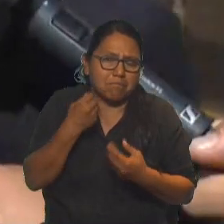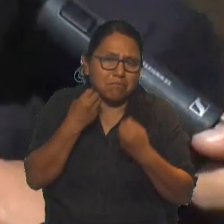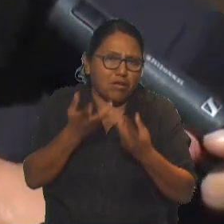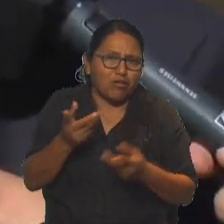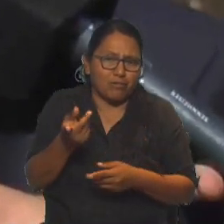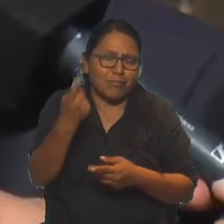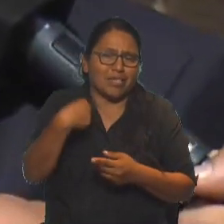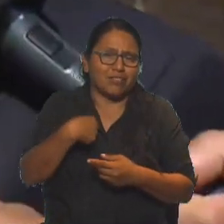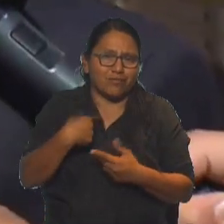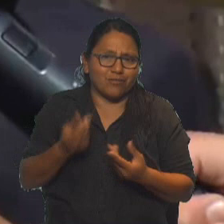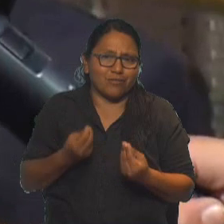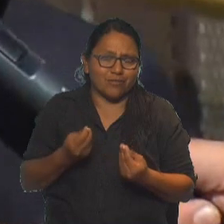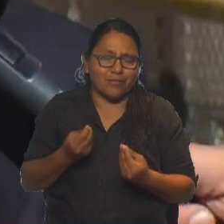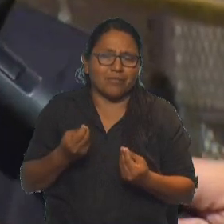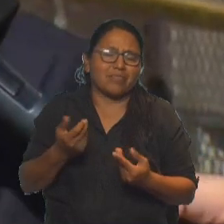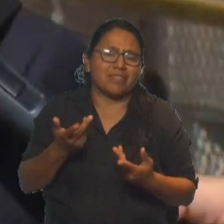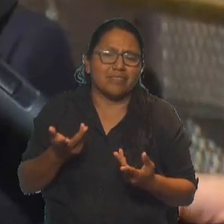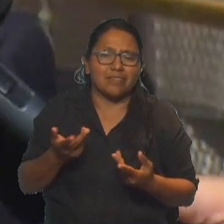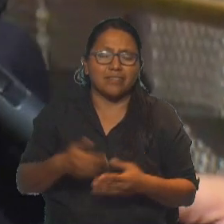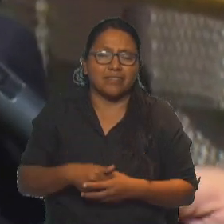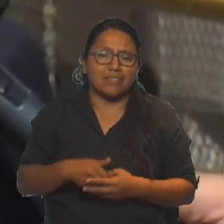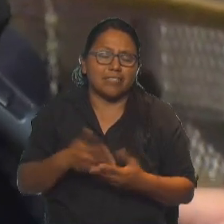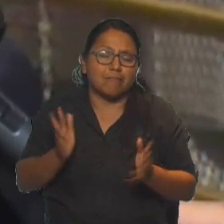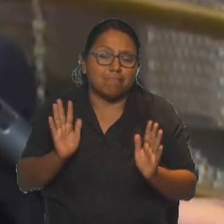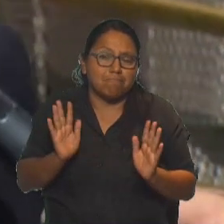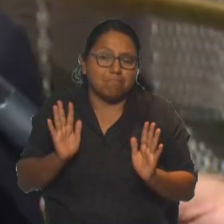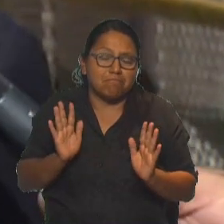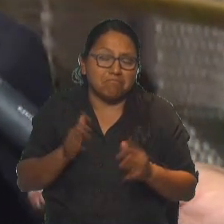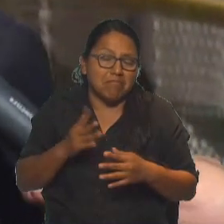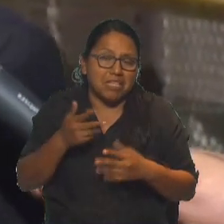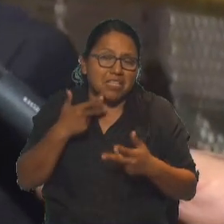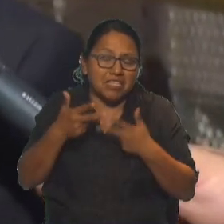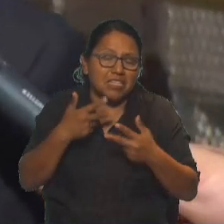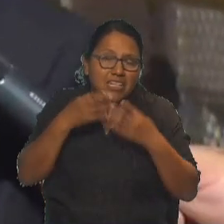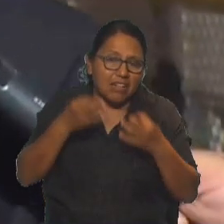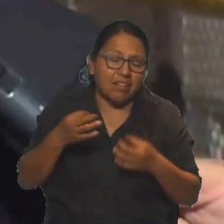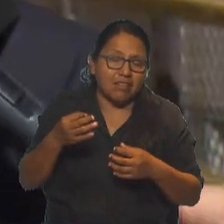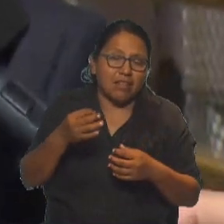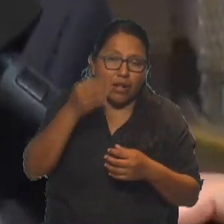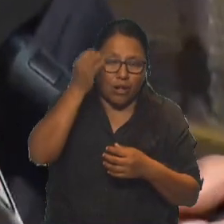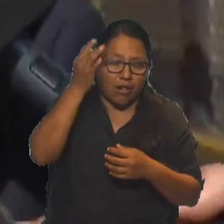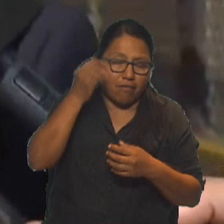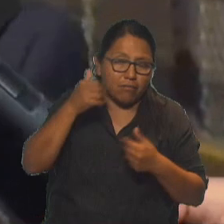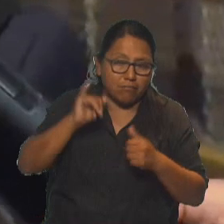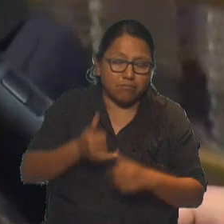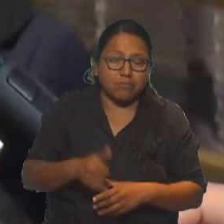que en ese sentido creo que hay que ser realista, la falta existió. ¿Perdió 2 puntos Racing